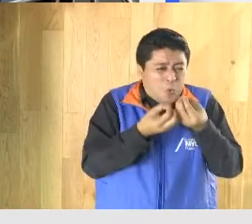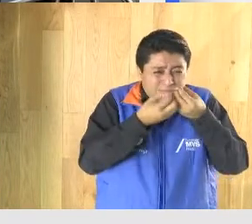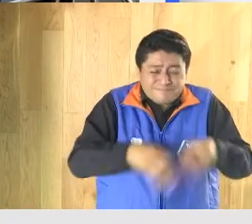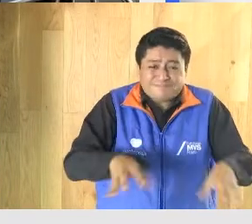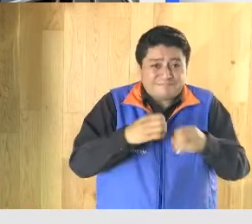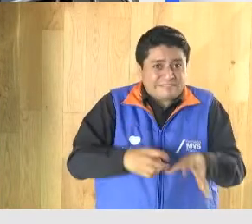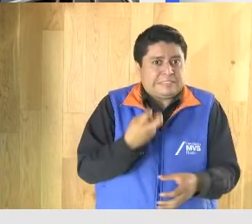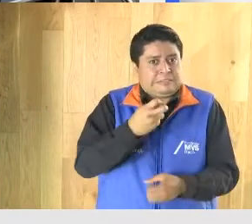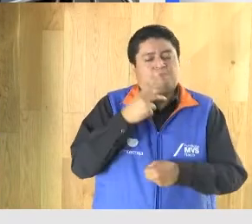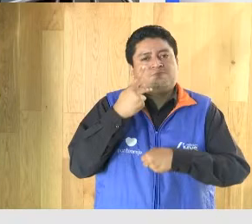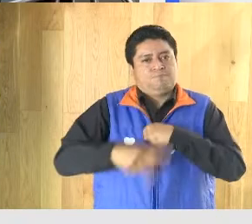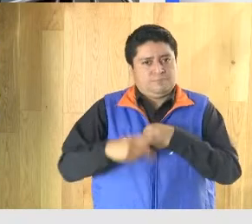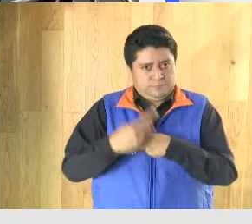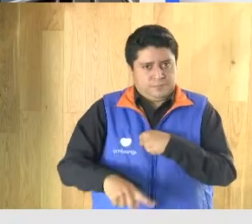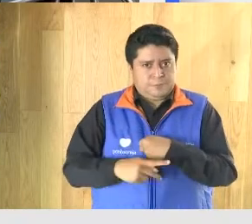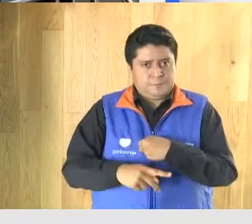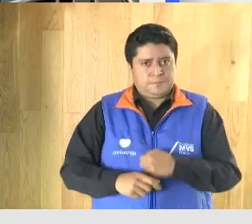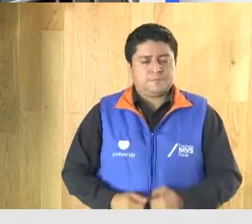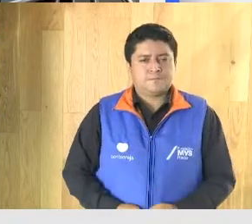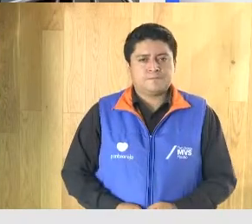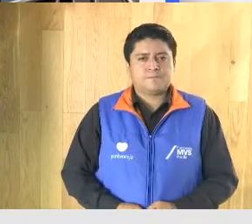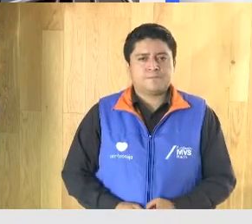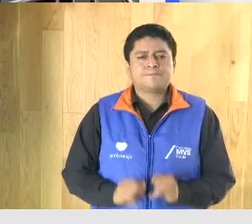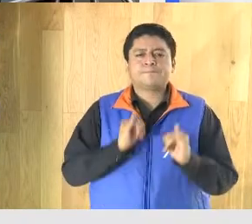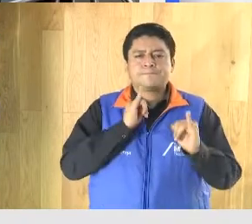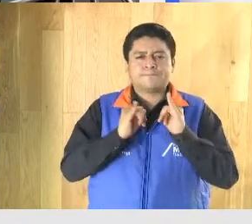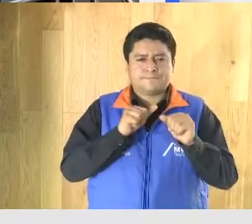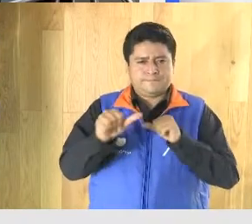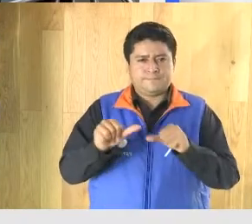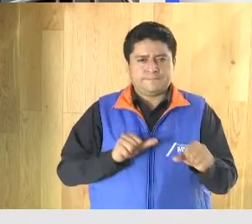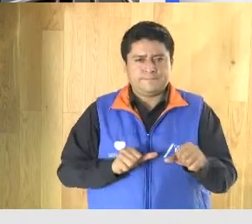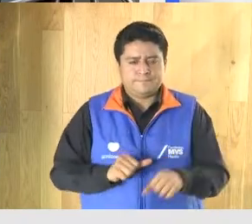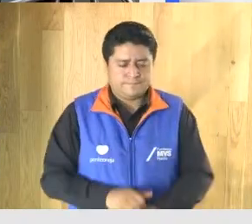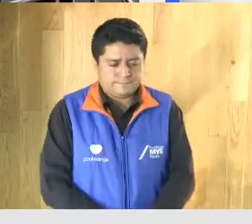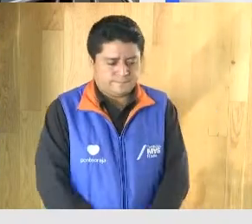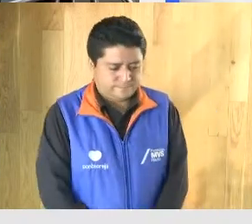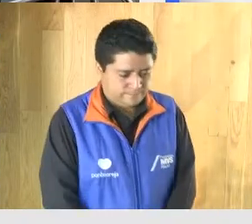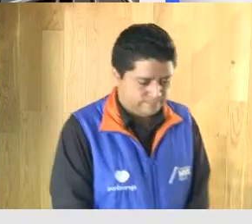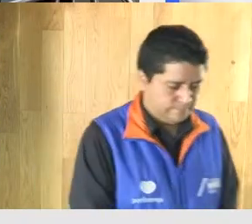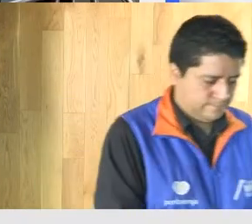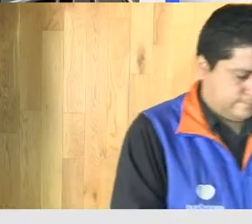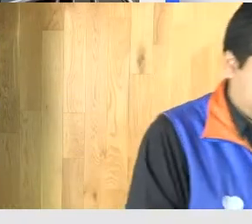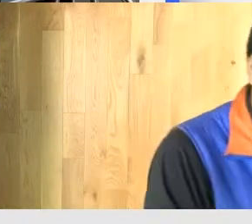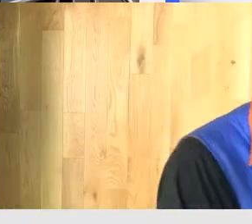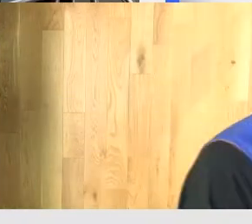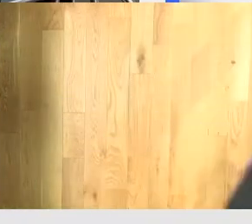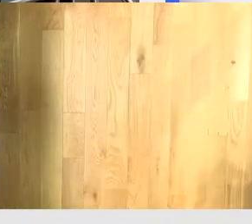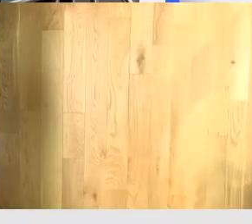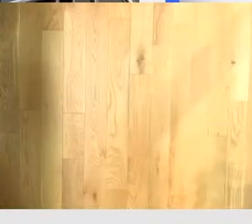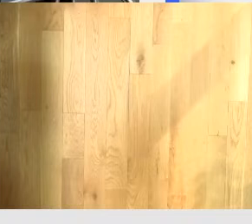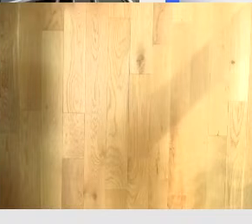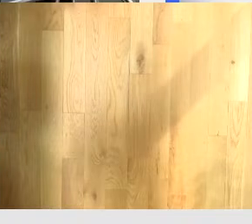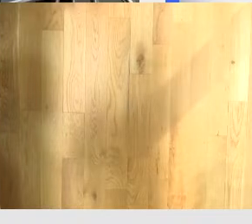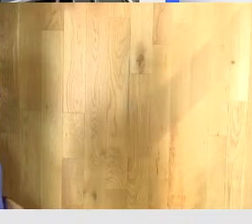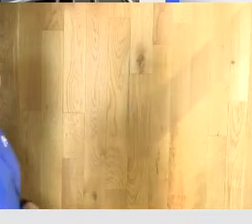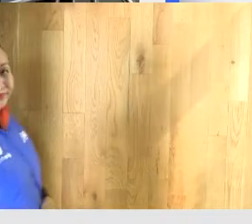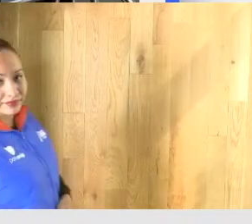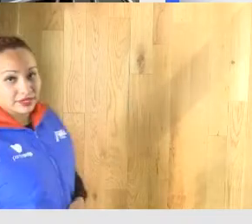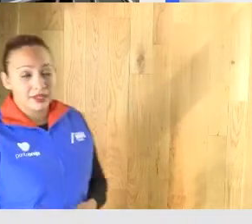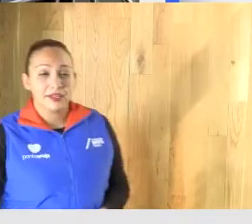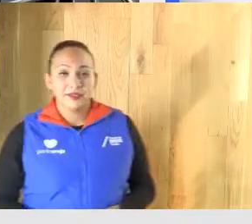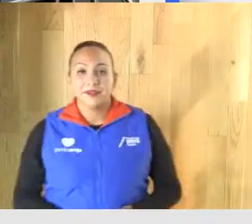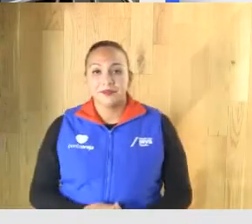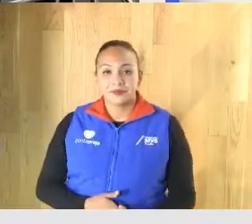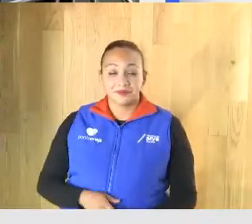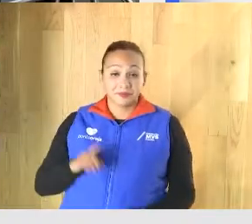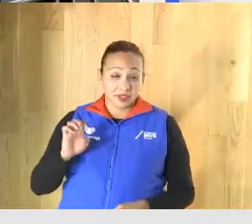ineficientes. Otro de los grandes retos que tenemos a día de hoy es el sector textil, el residuo textil. Bueno, en Europa ya se ha